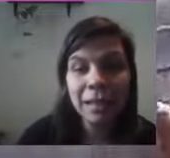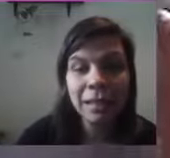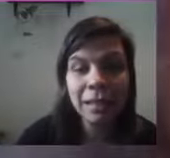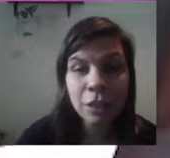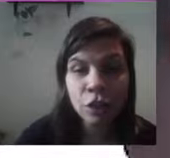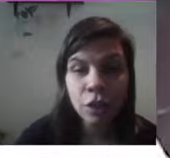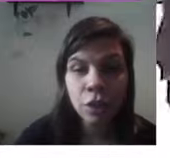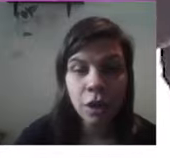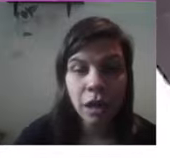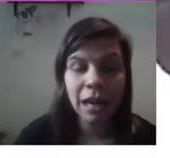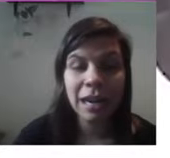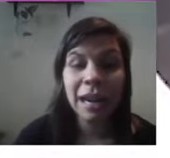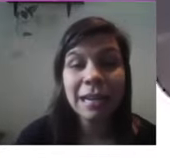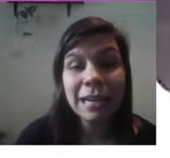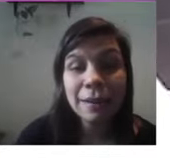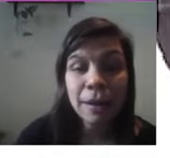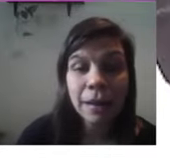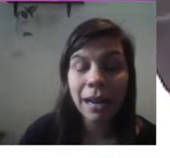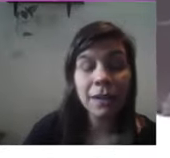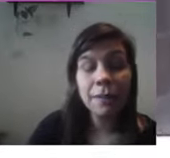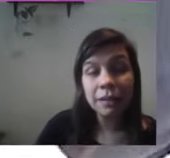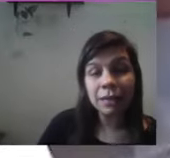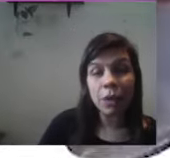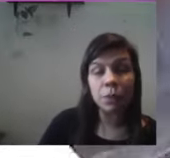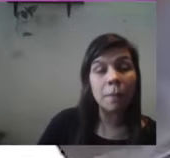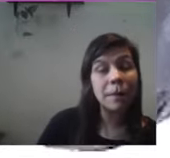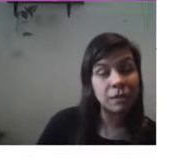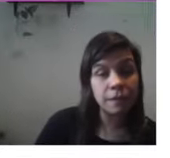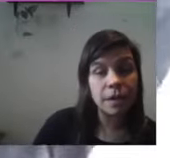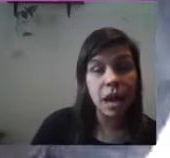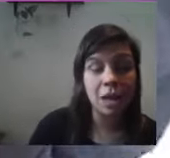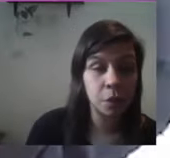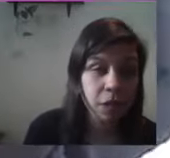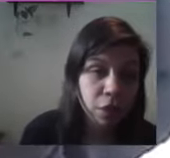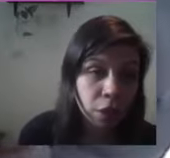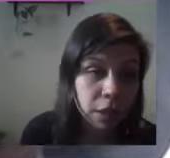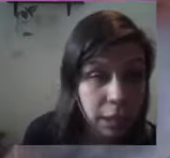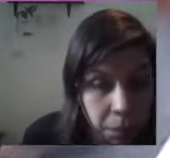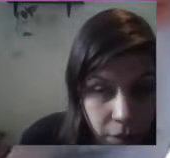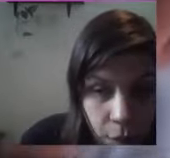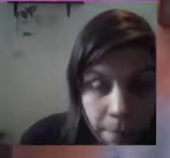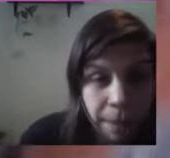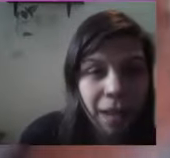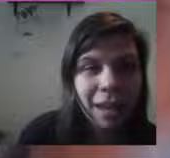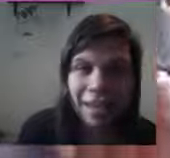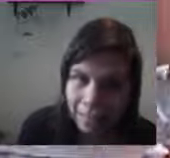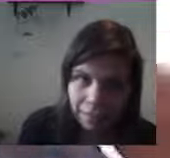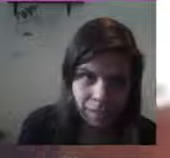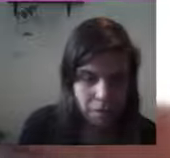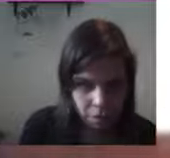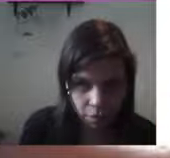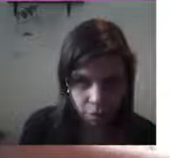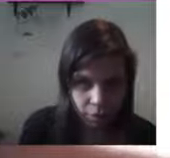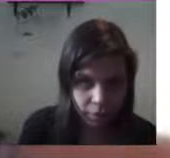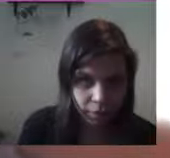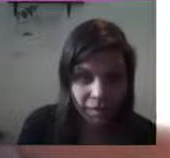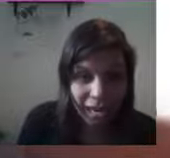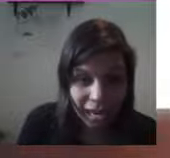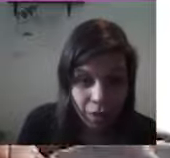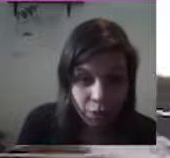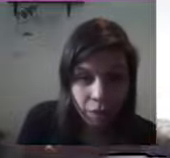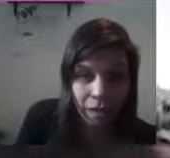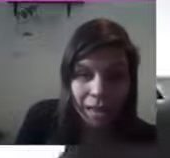garantizar el derecho a la libertad de reunión pacífica, asociación y expresión. En este sentido,